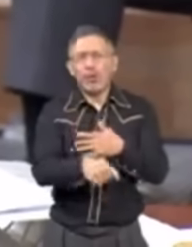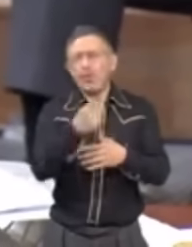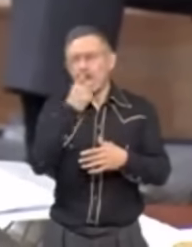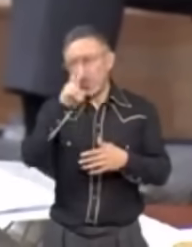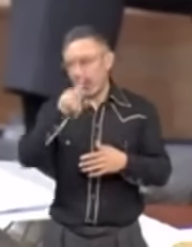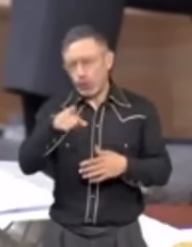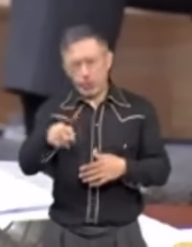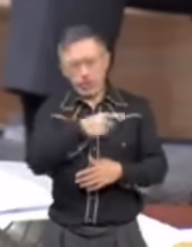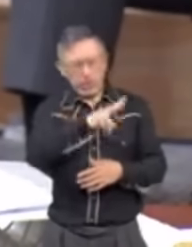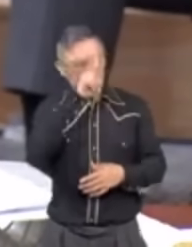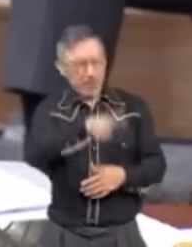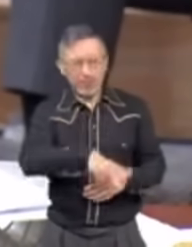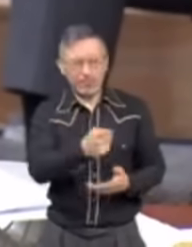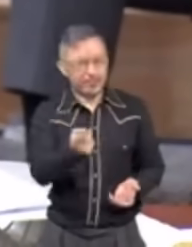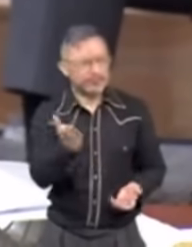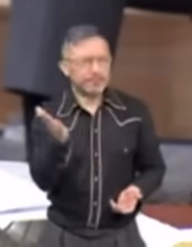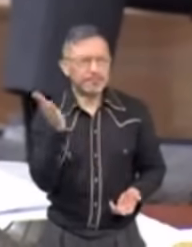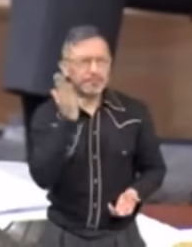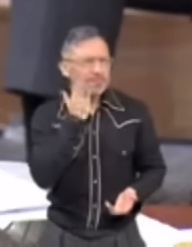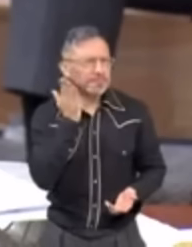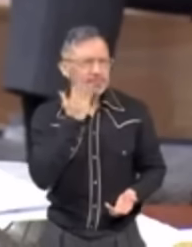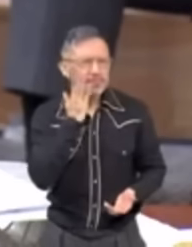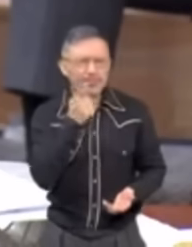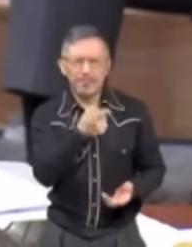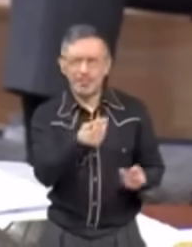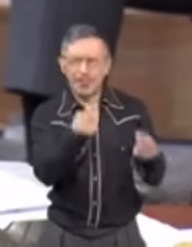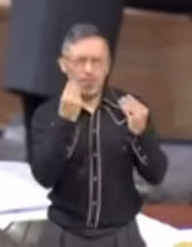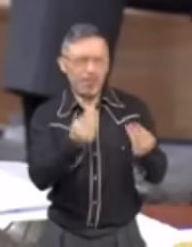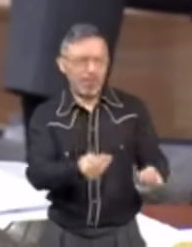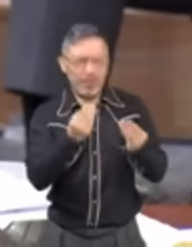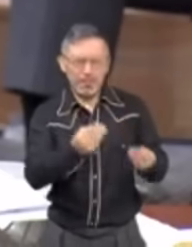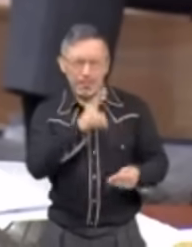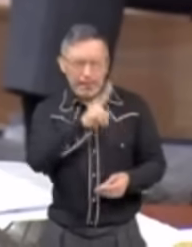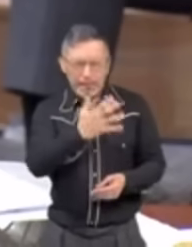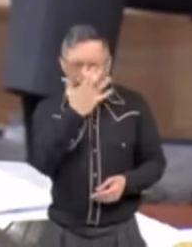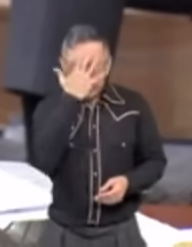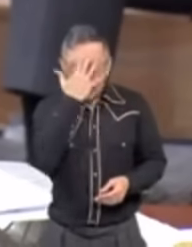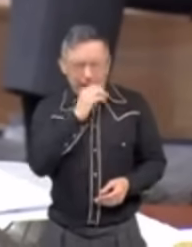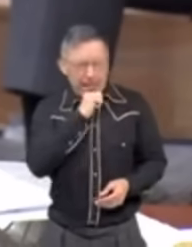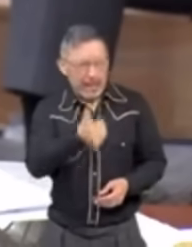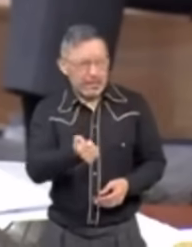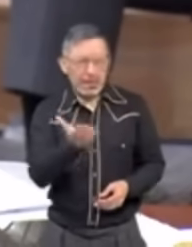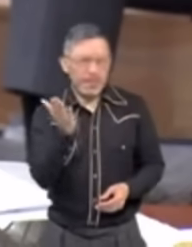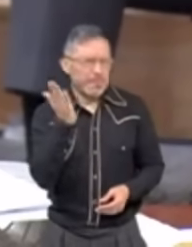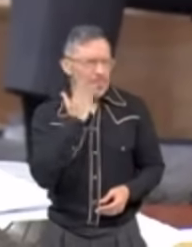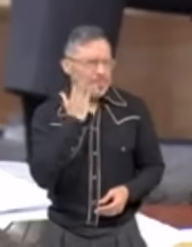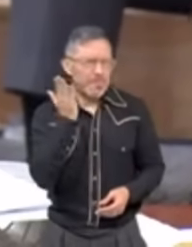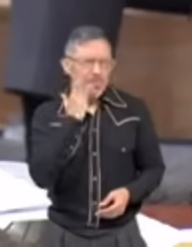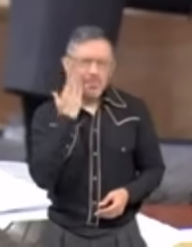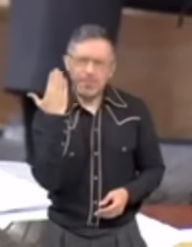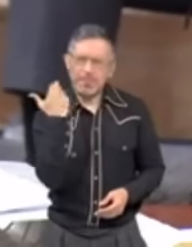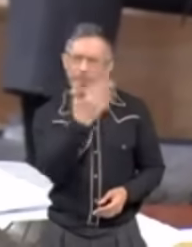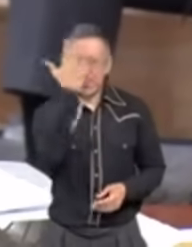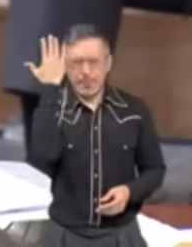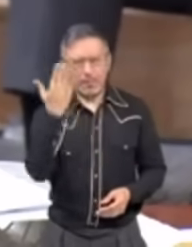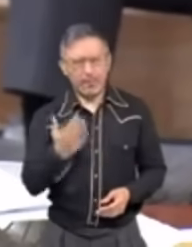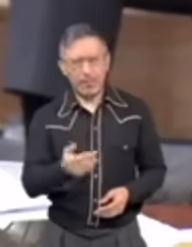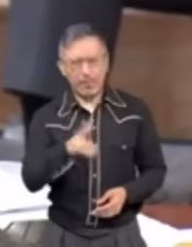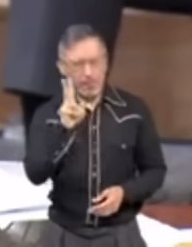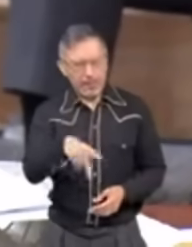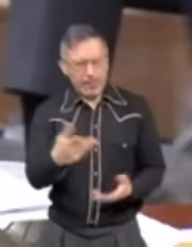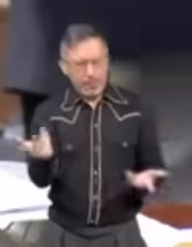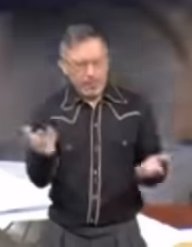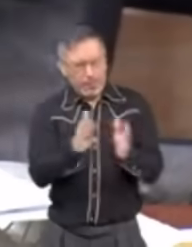dura, pero cara dura, no fregaderas, compañeros. ¡Qué bárbaro! Venir a hablar